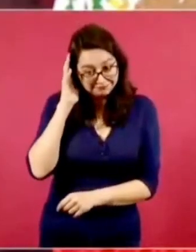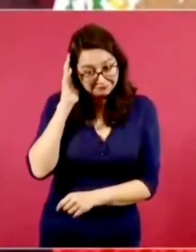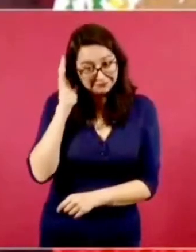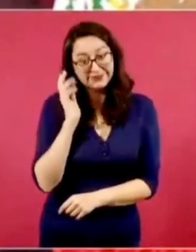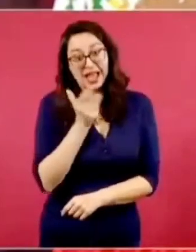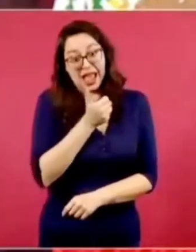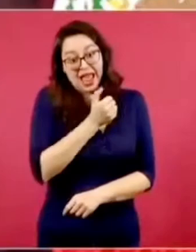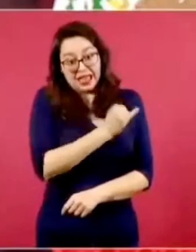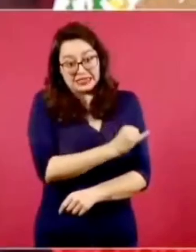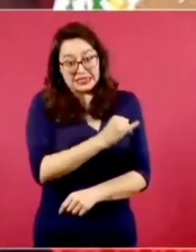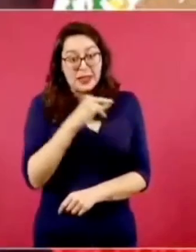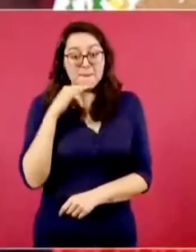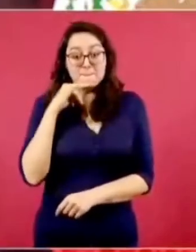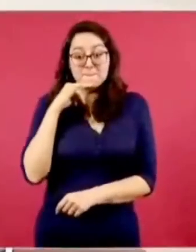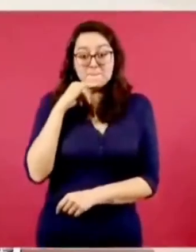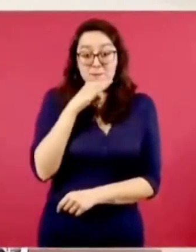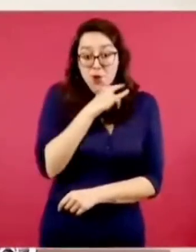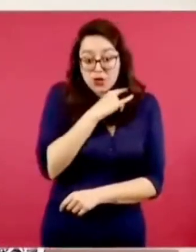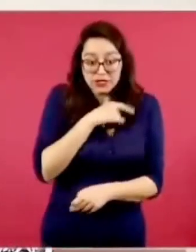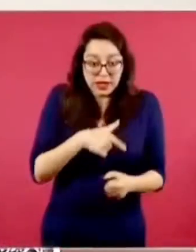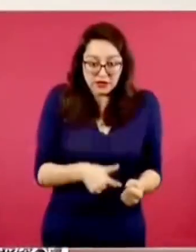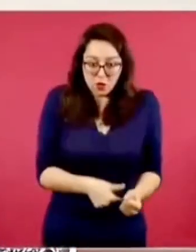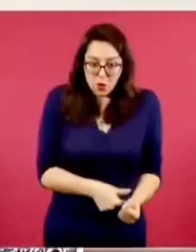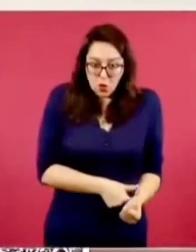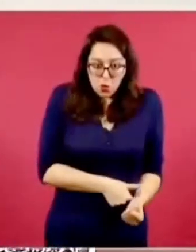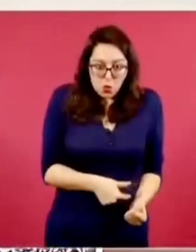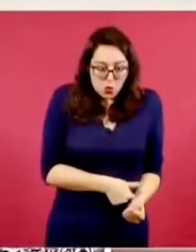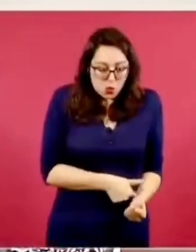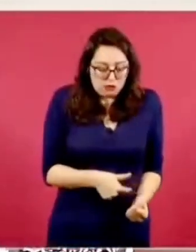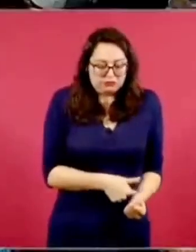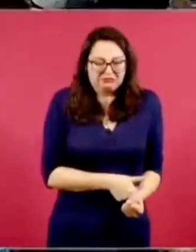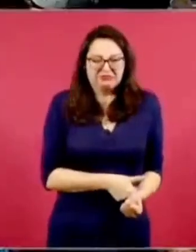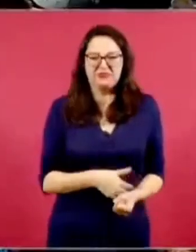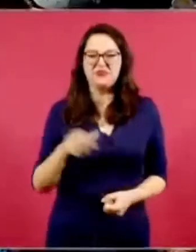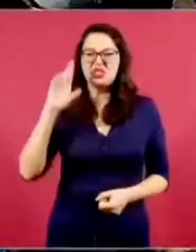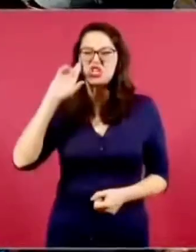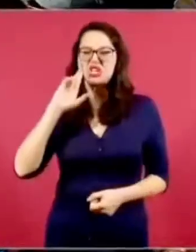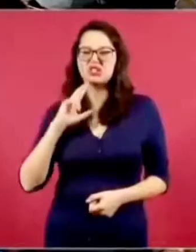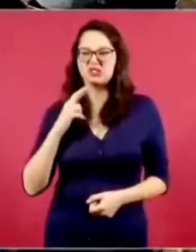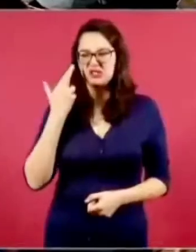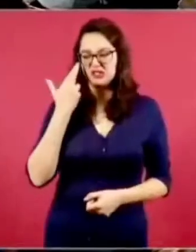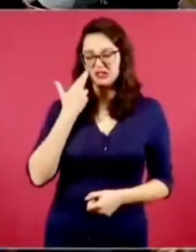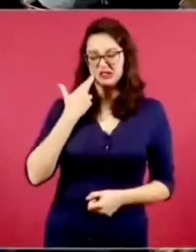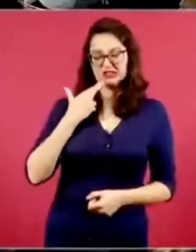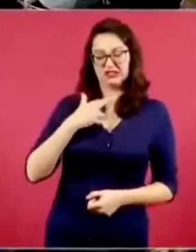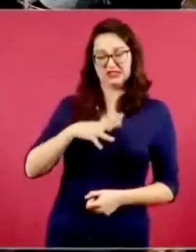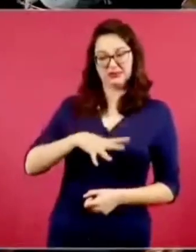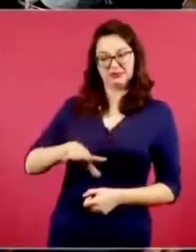O sea, se ocultan las cosas. Se es racista,